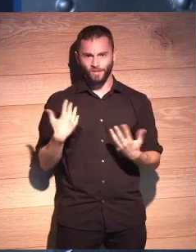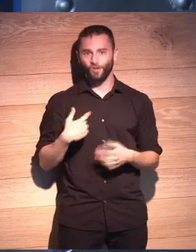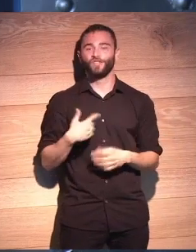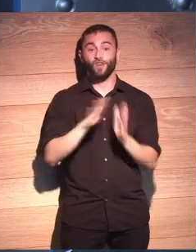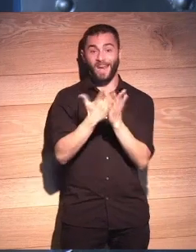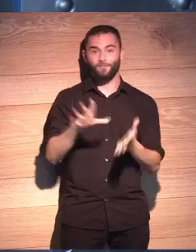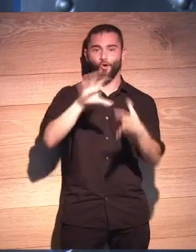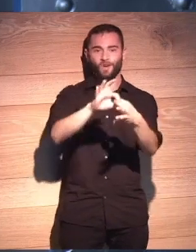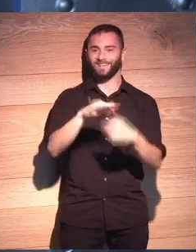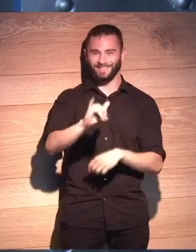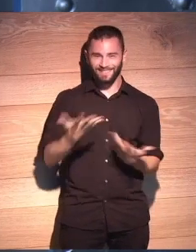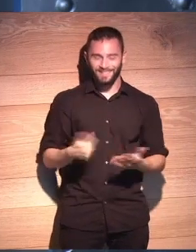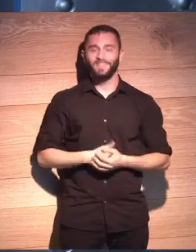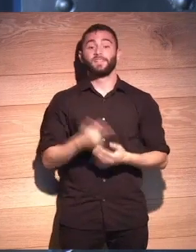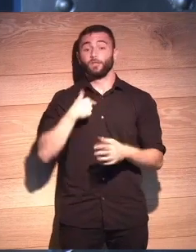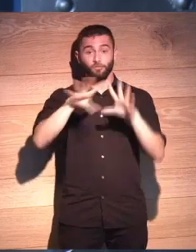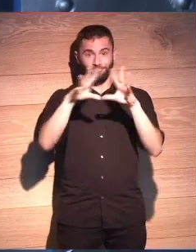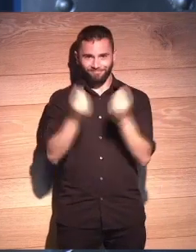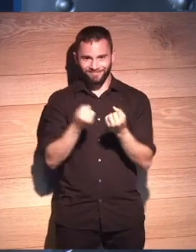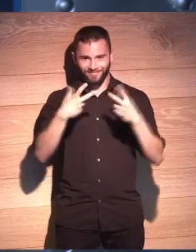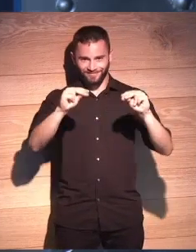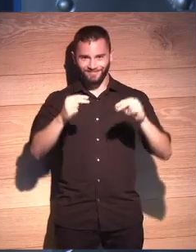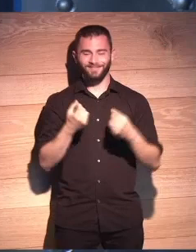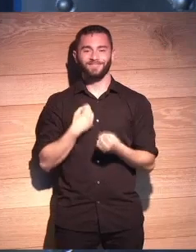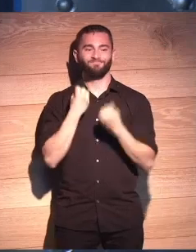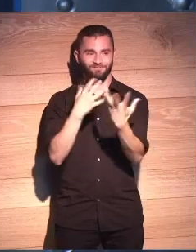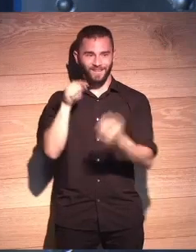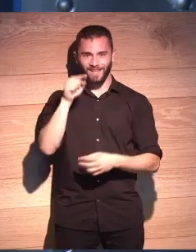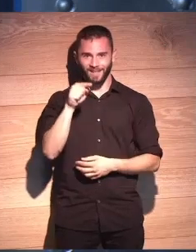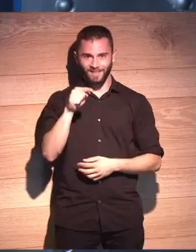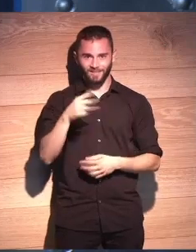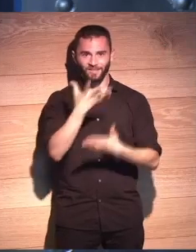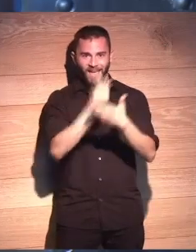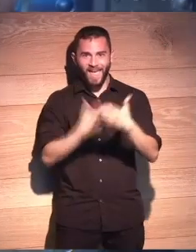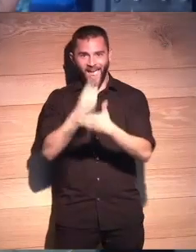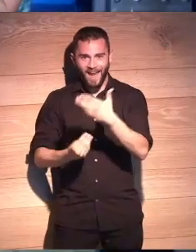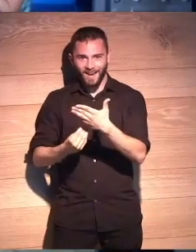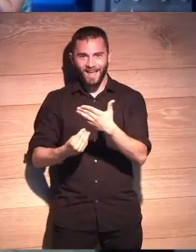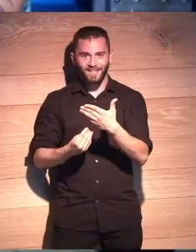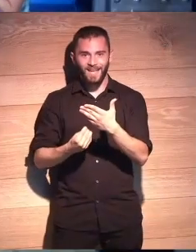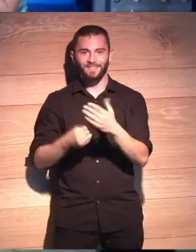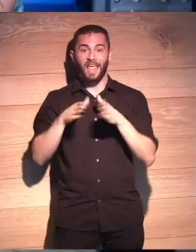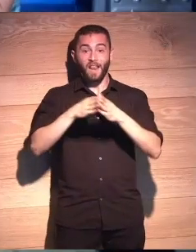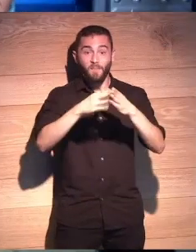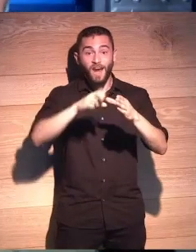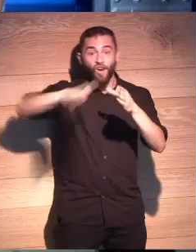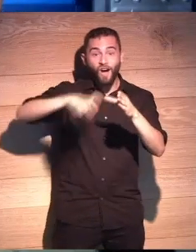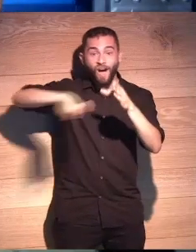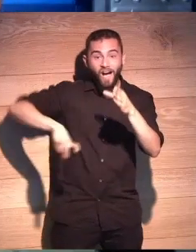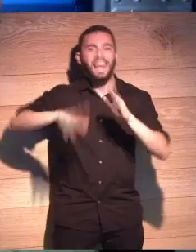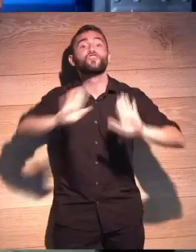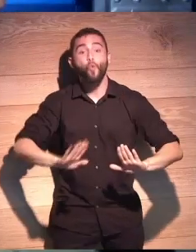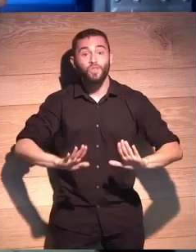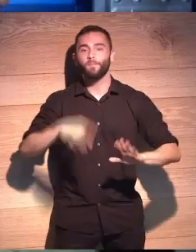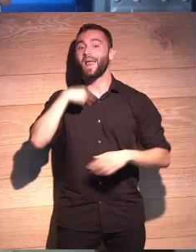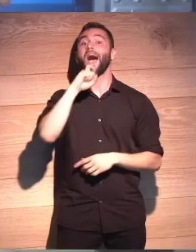Así que concluyo con esto, que me lo ha regalado un gran periodista. Las erratas son las últimas que abandonan el barco. Os